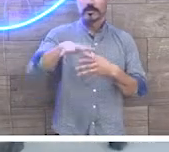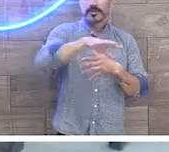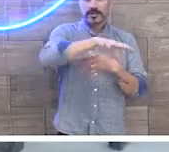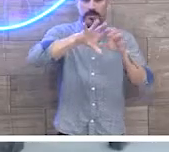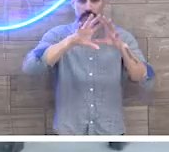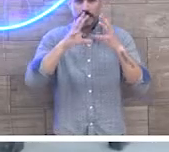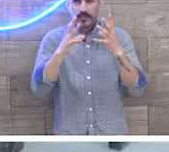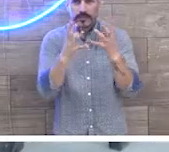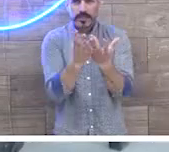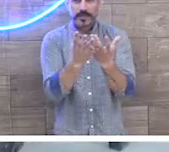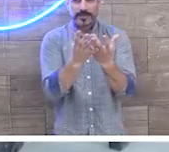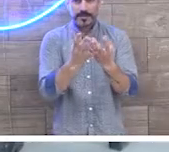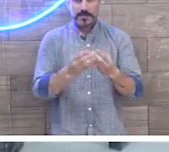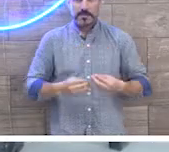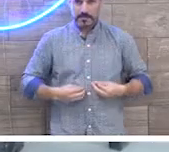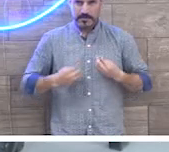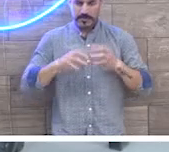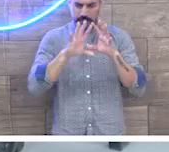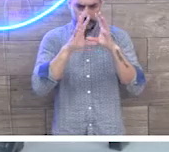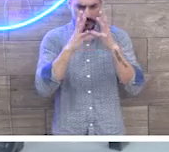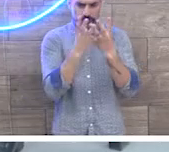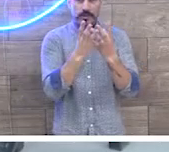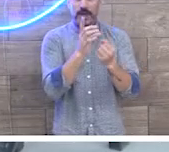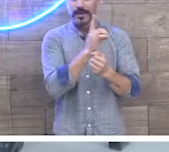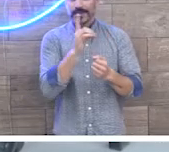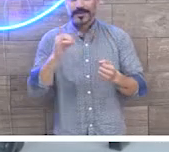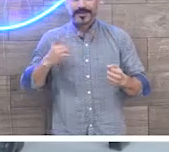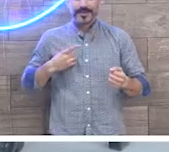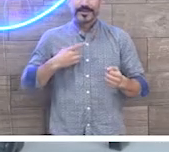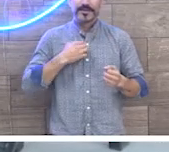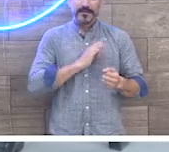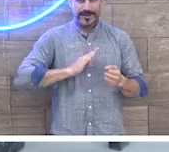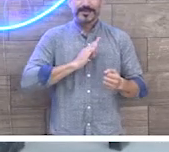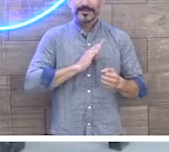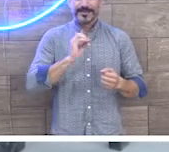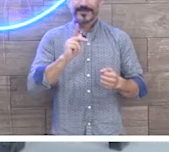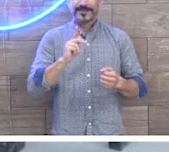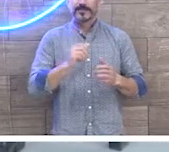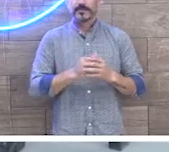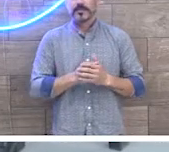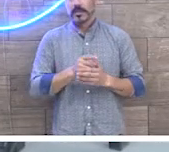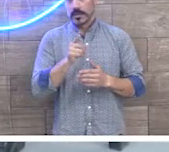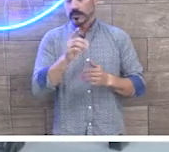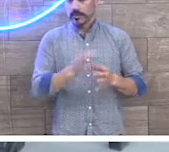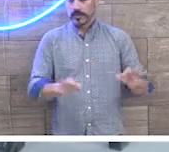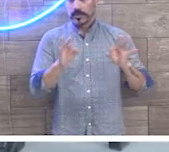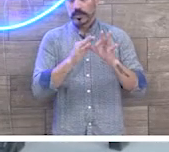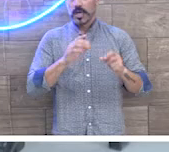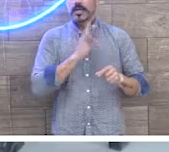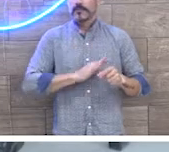Excelente, y eso creo que es la finalidad de todo ser humano, ¿no? Lograr la felicidad, y que la felicidad está